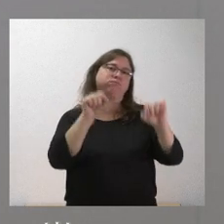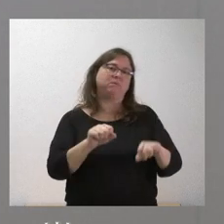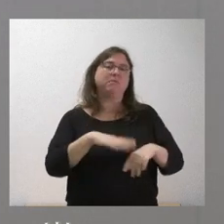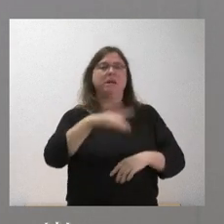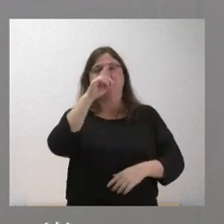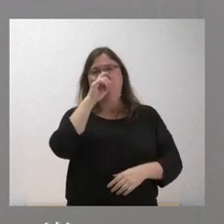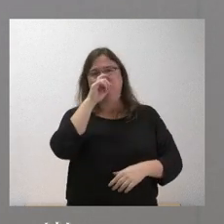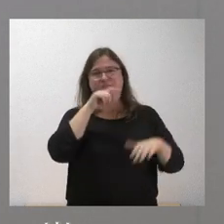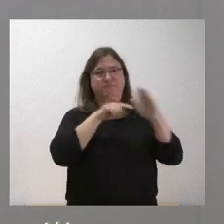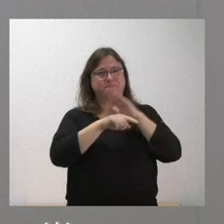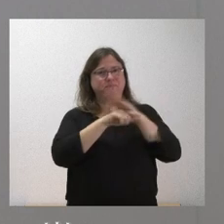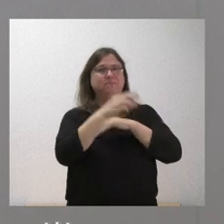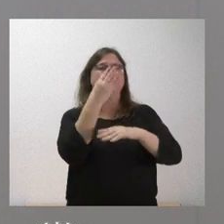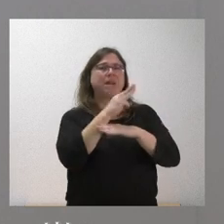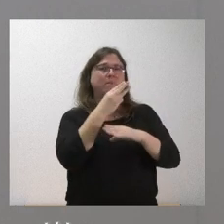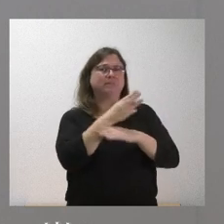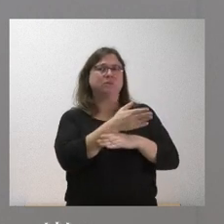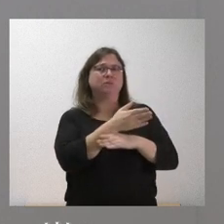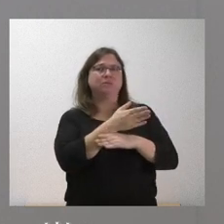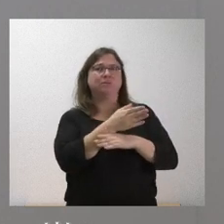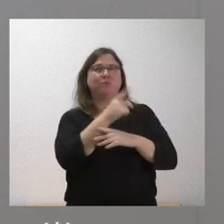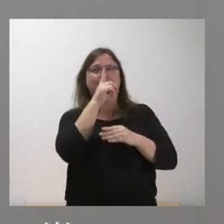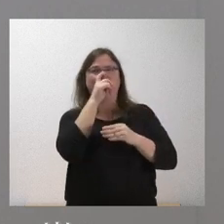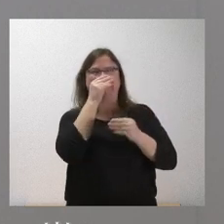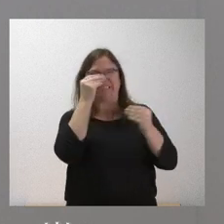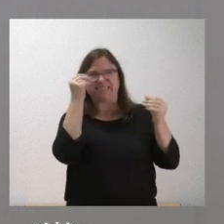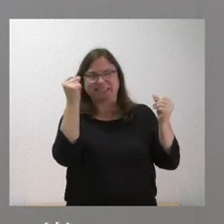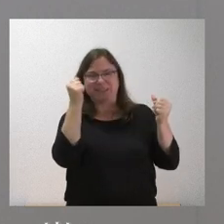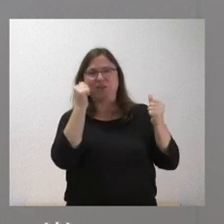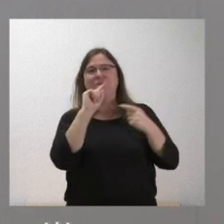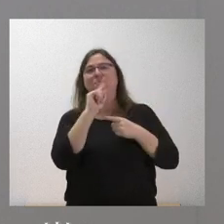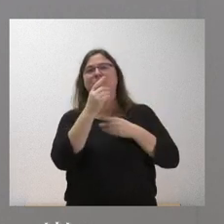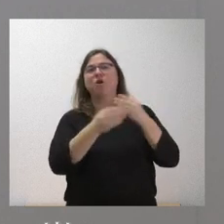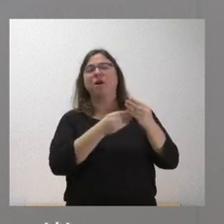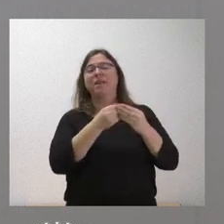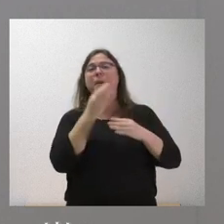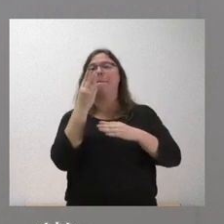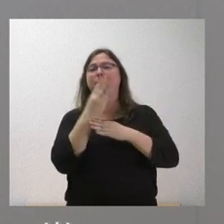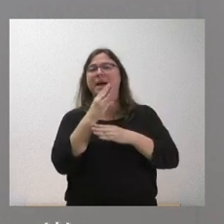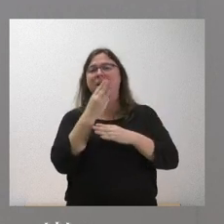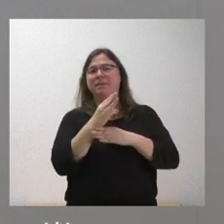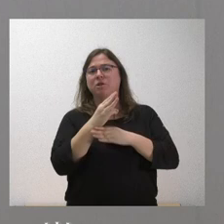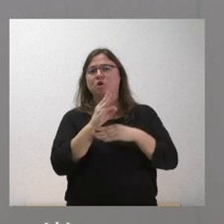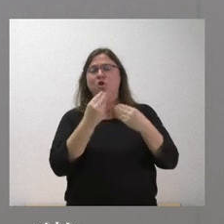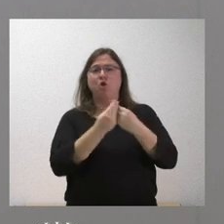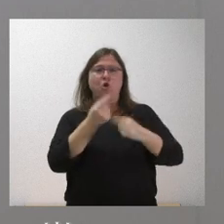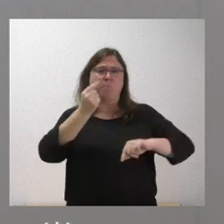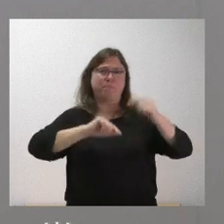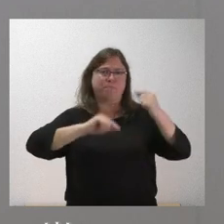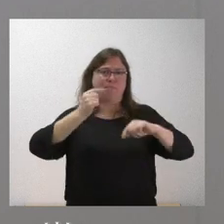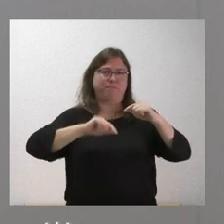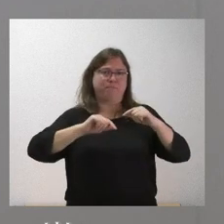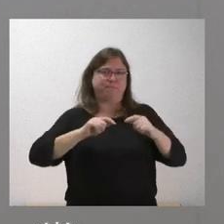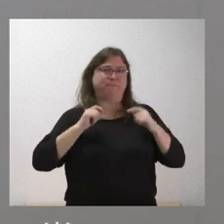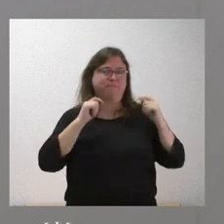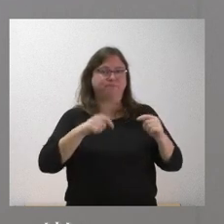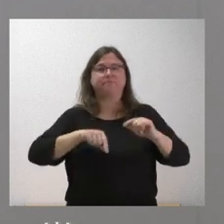trámite parlamentario que lo tengo un poco oxidado lo primero que hace el parlamento con el presupuesto es calificar el